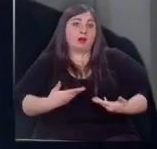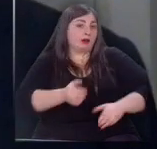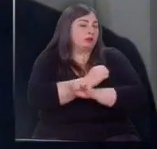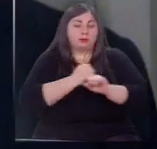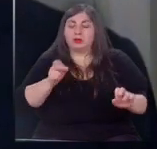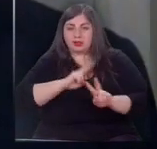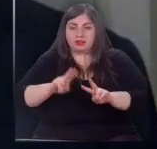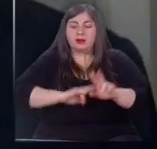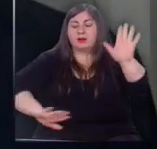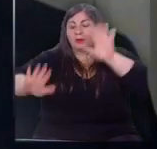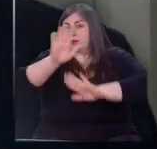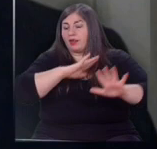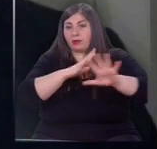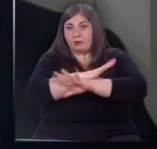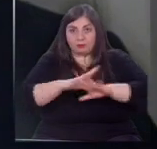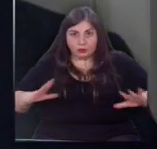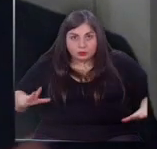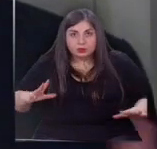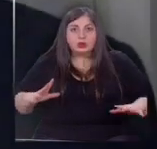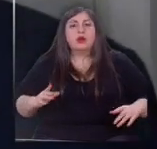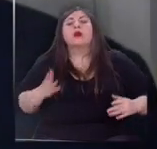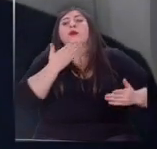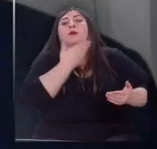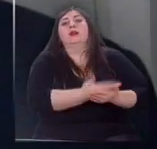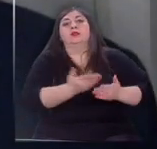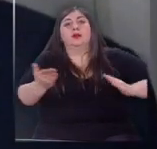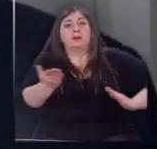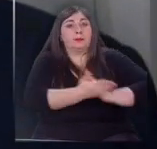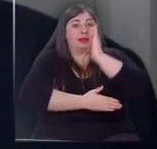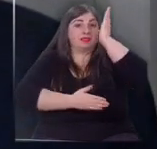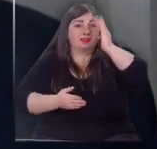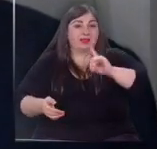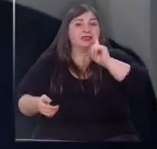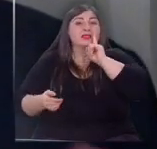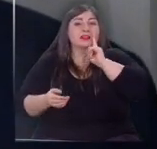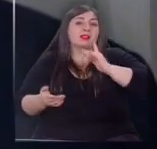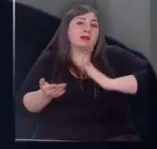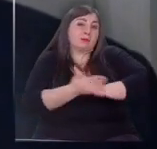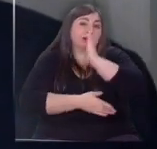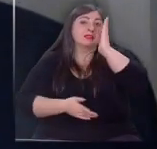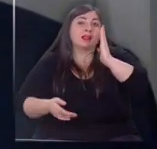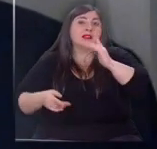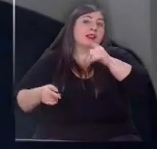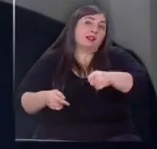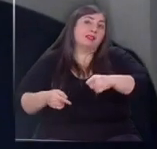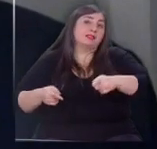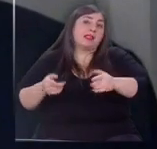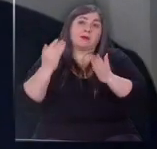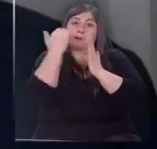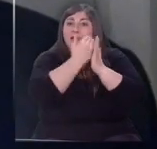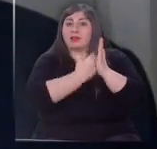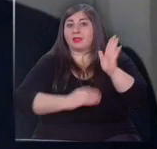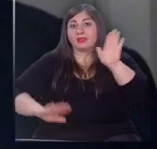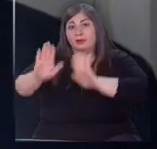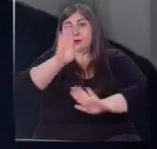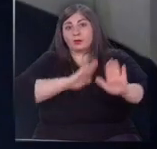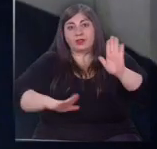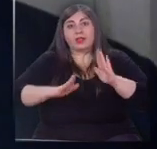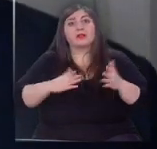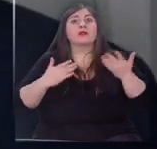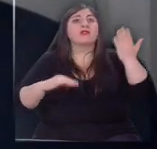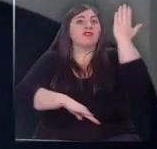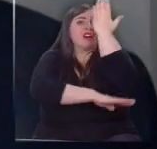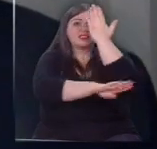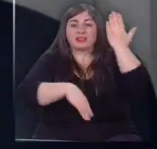que tener mucho cuidado. Entonces, cuando empiecen, tienen que empezar tomando esas medidas de precaución, que